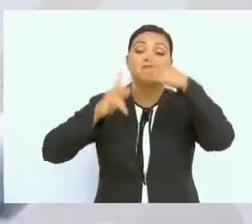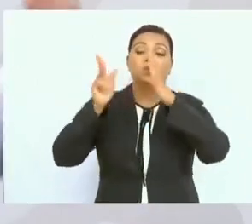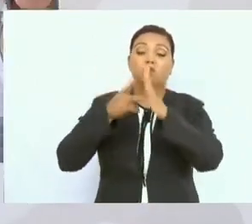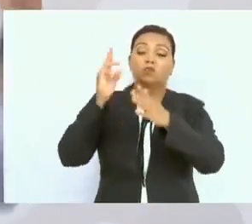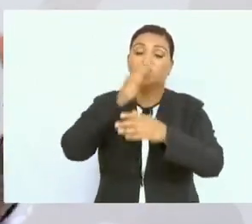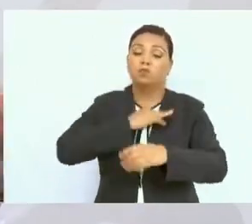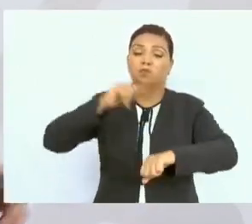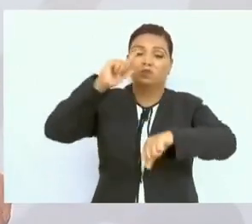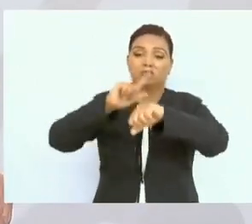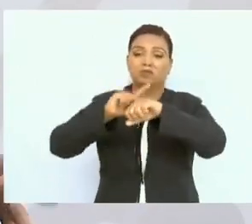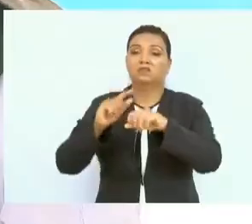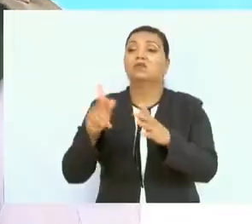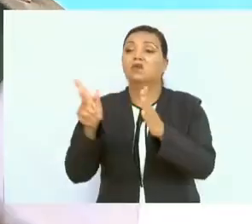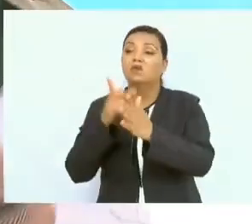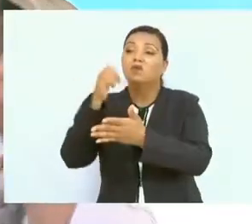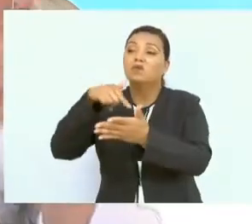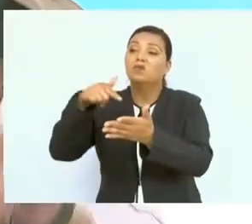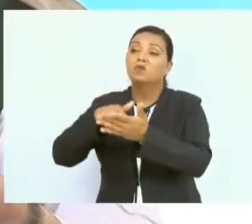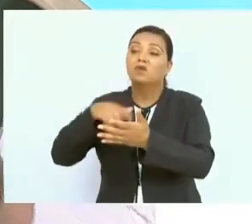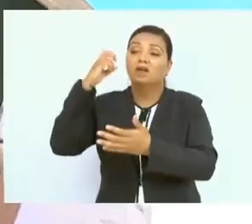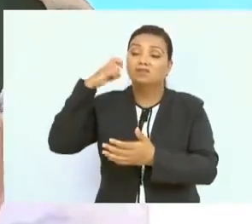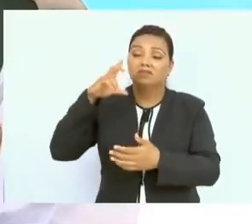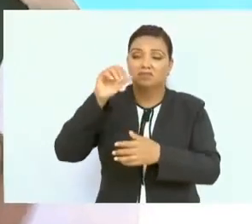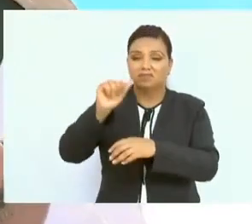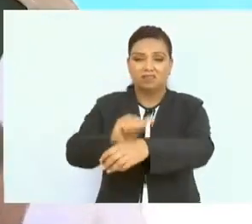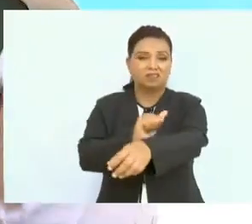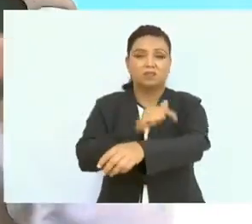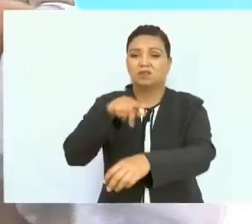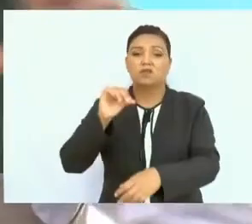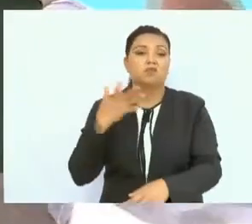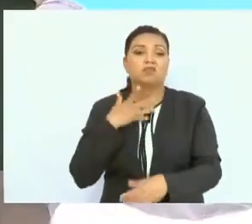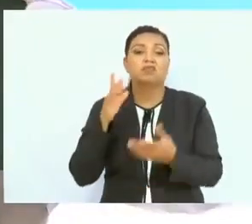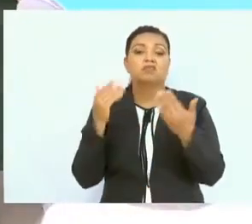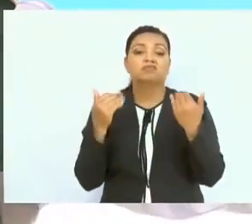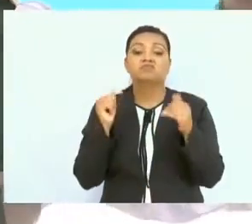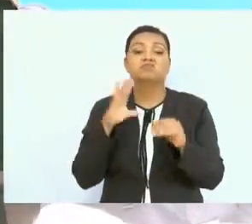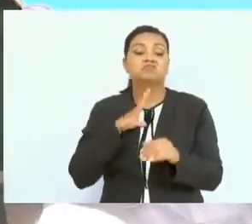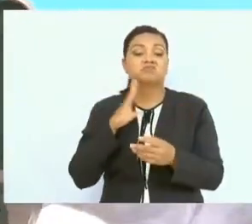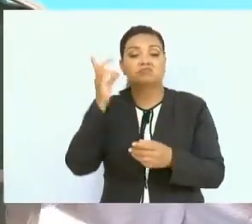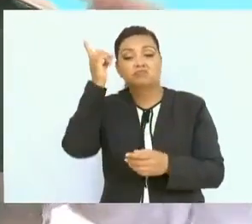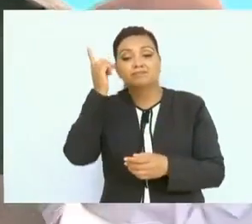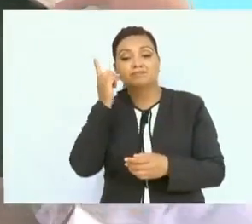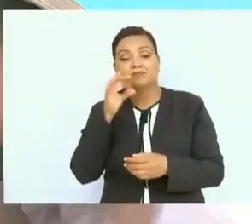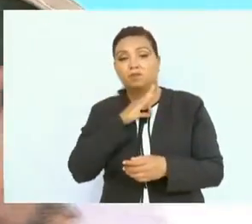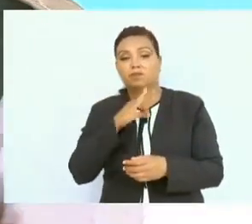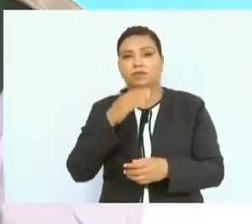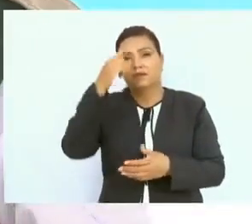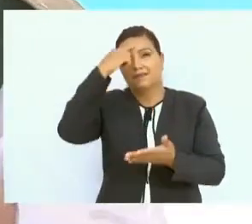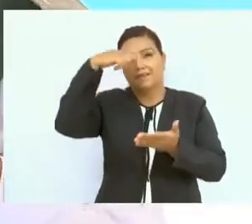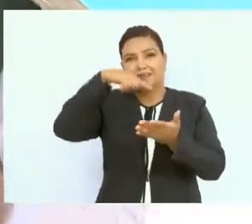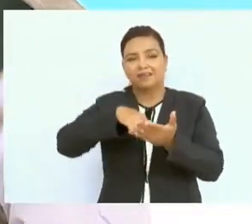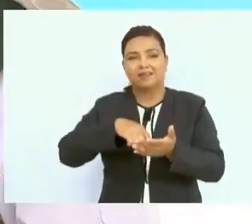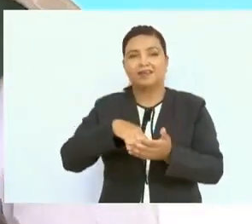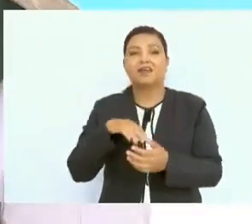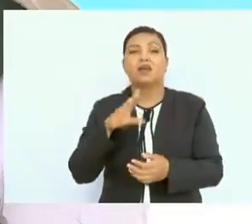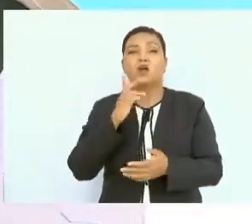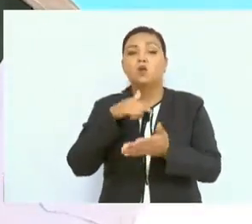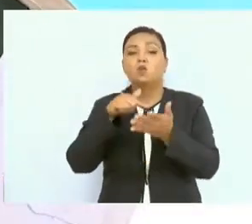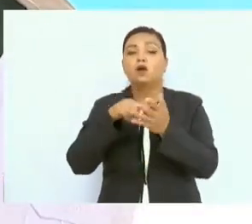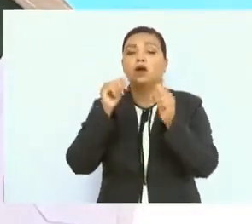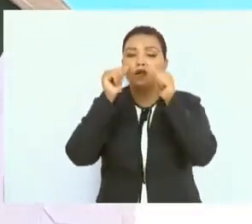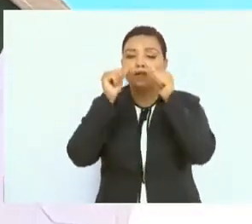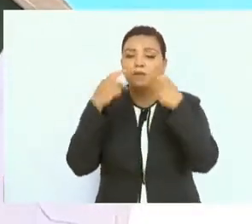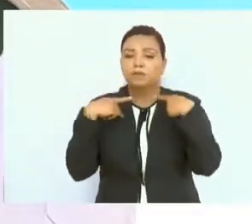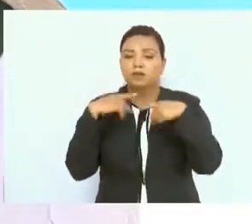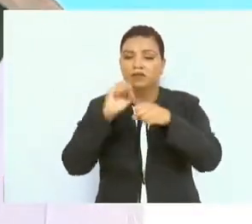otros municipios, de otras localidades de aquí mismo de Altamira y que no tiene dónde quedarse y creemos que en el COVID comunitario podemos armar un albergue para recibir a